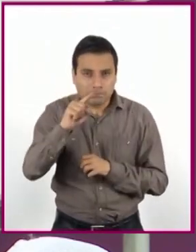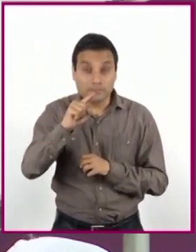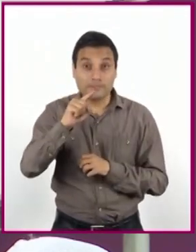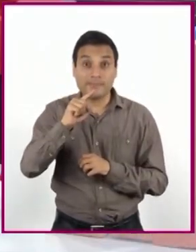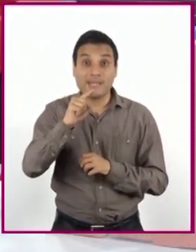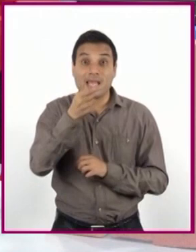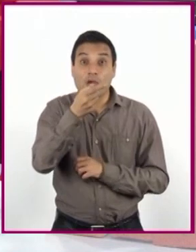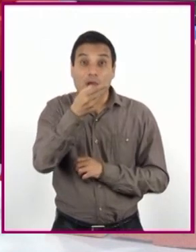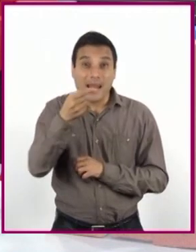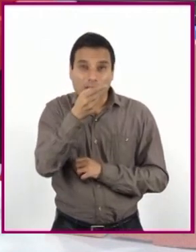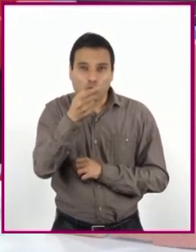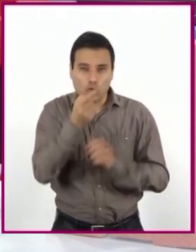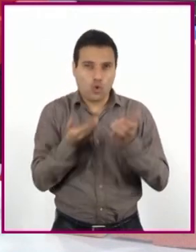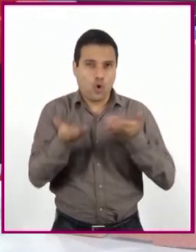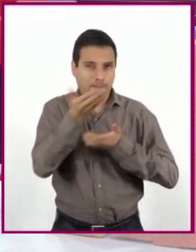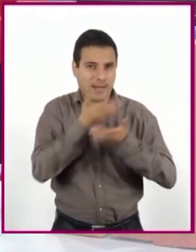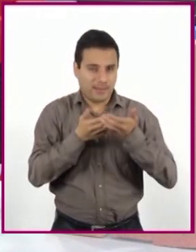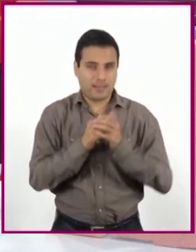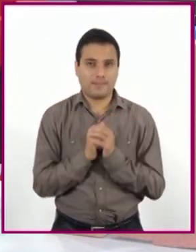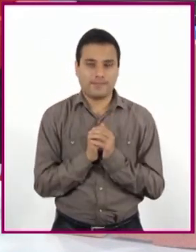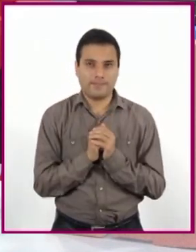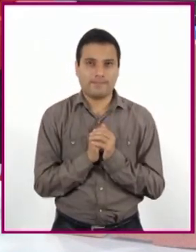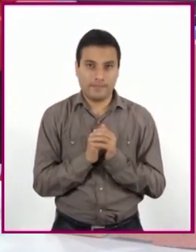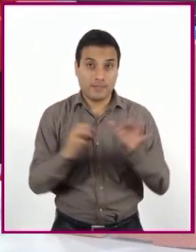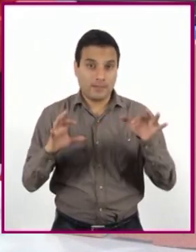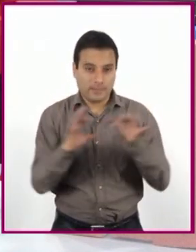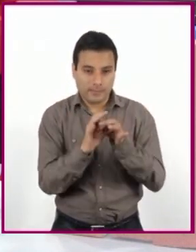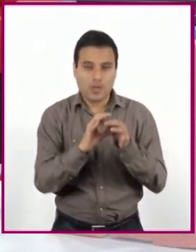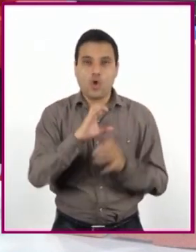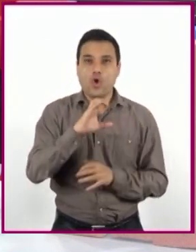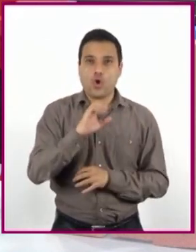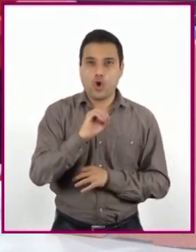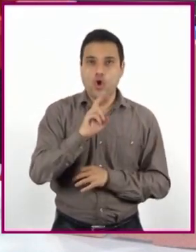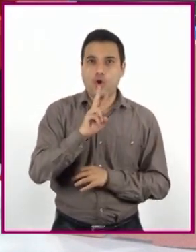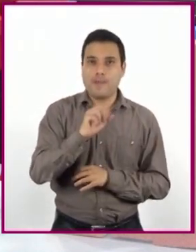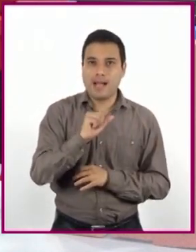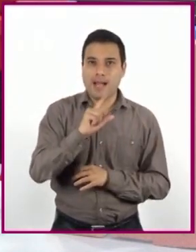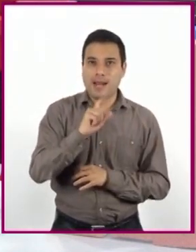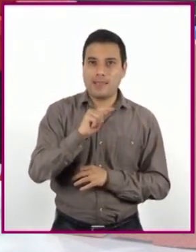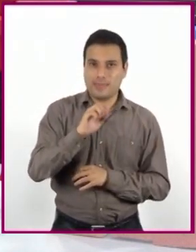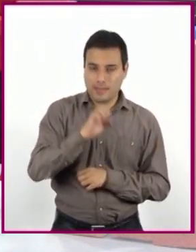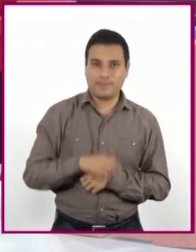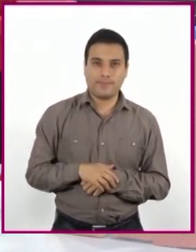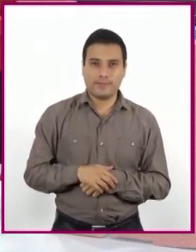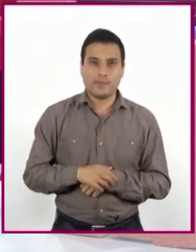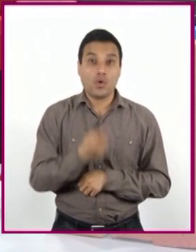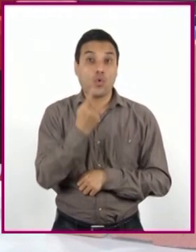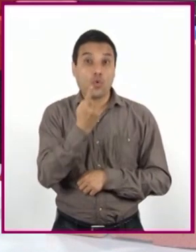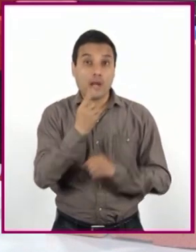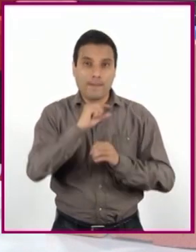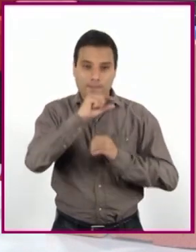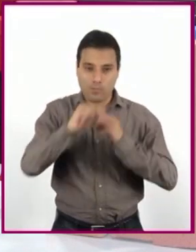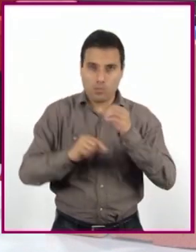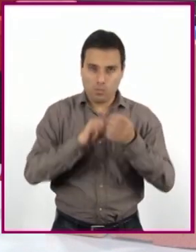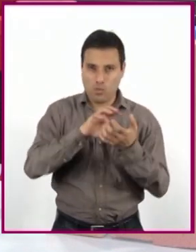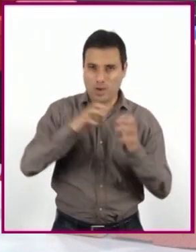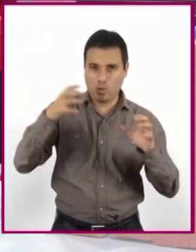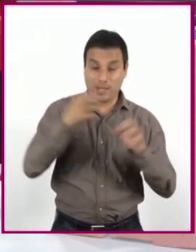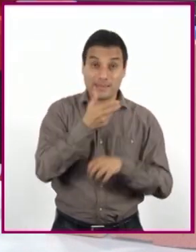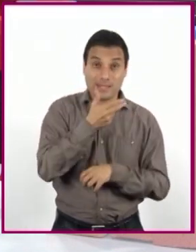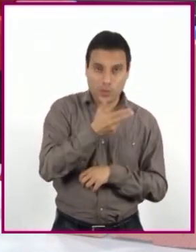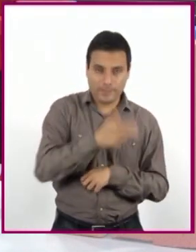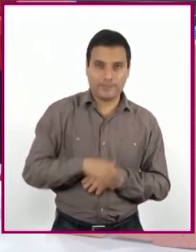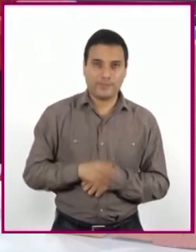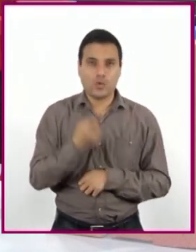sus electrones. Forman un enlace covalente polar. Una molécula de hidrógeno interacciona químicamente con